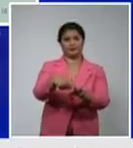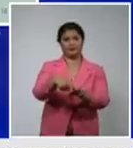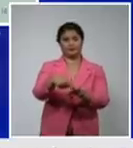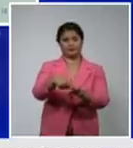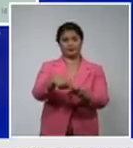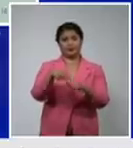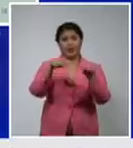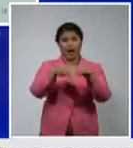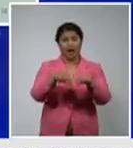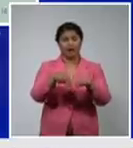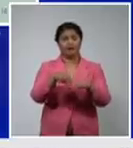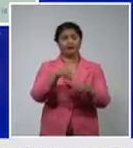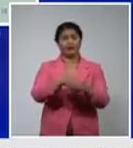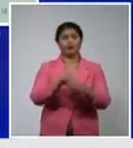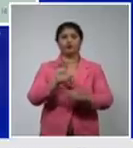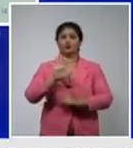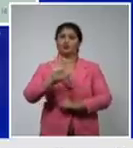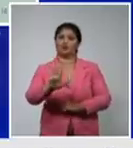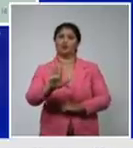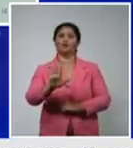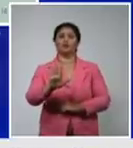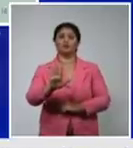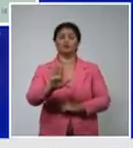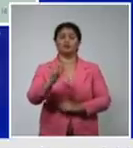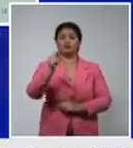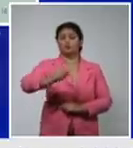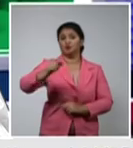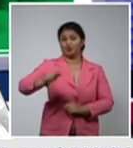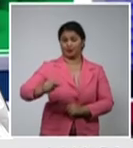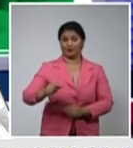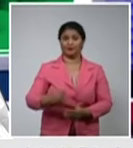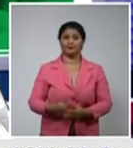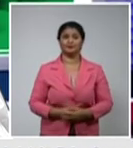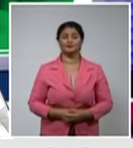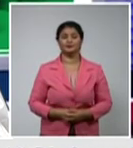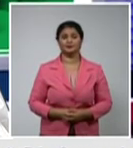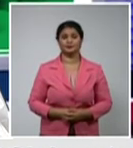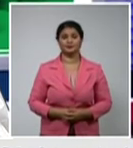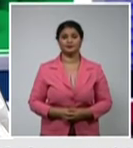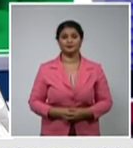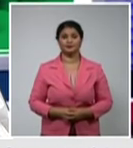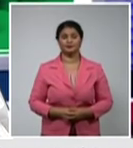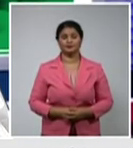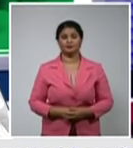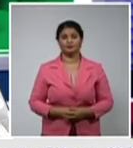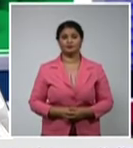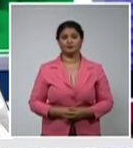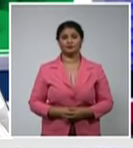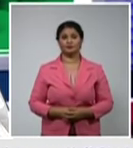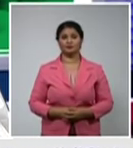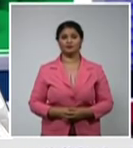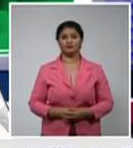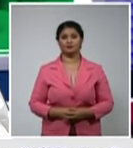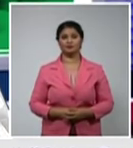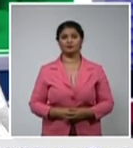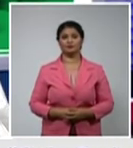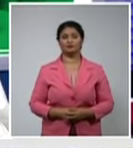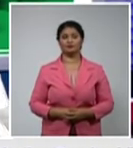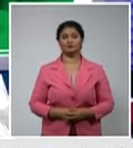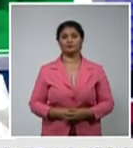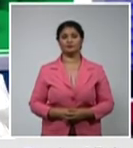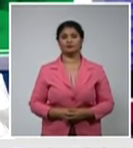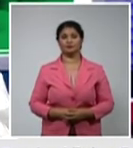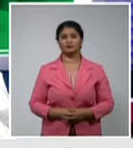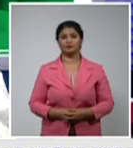confirma 5 casos autóctonos en el día de ayer. Con este comportamiento de los casos autóctonos,